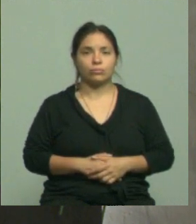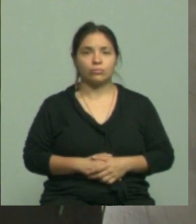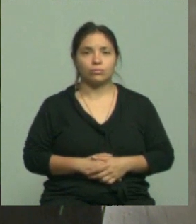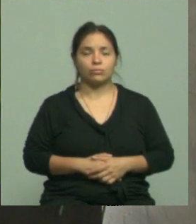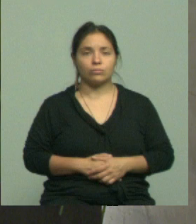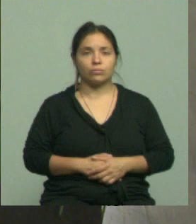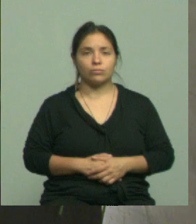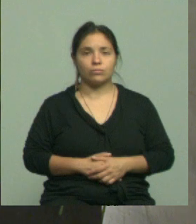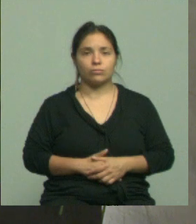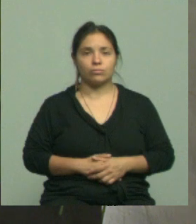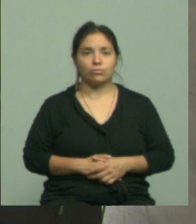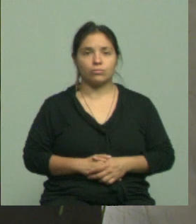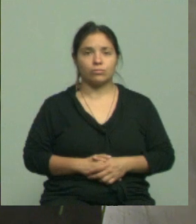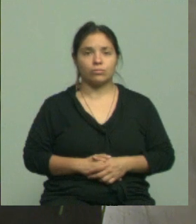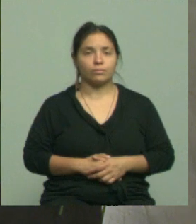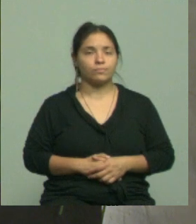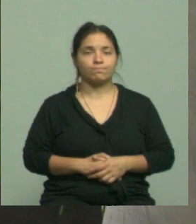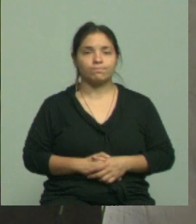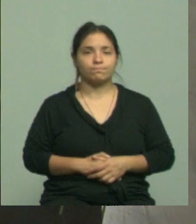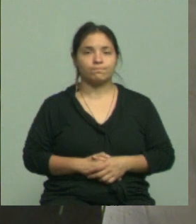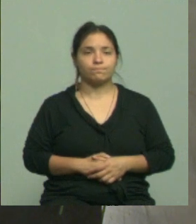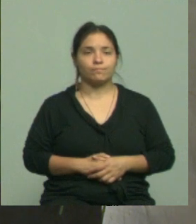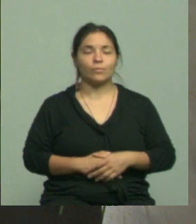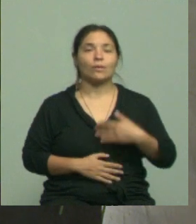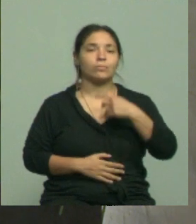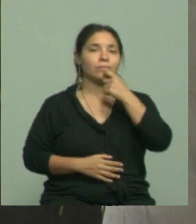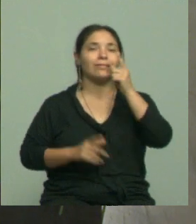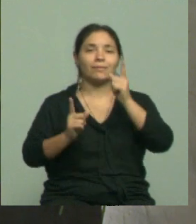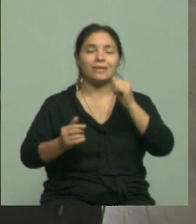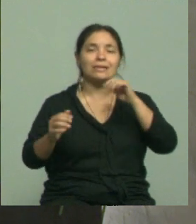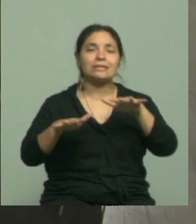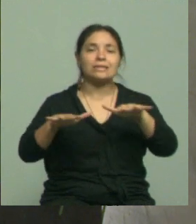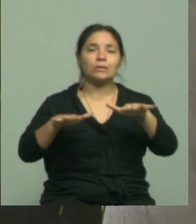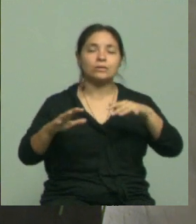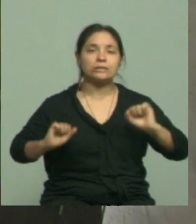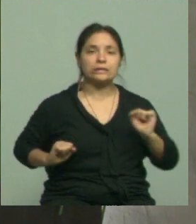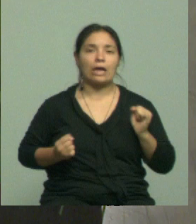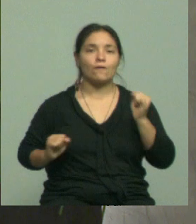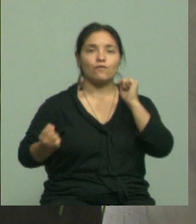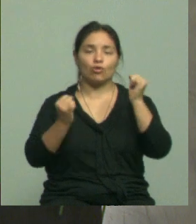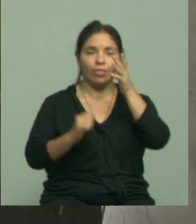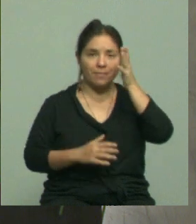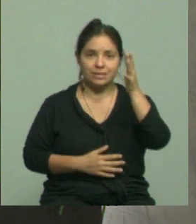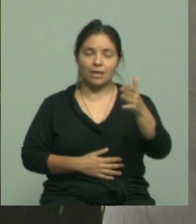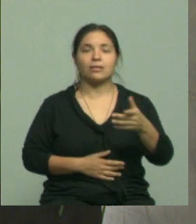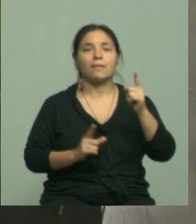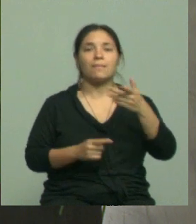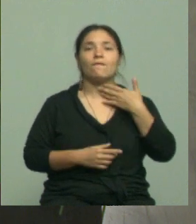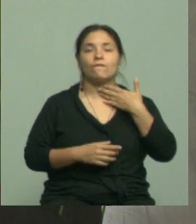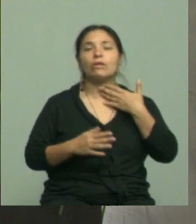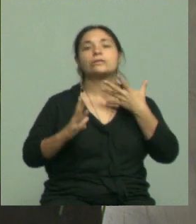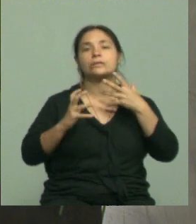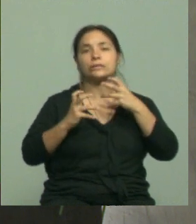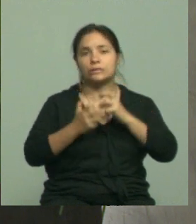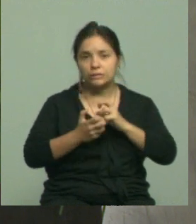la voz, nos está generando una situación a veces de estrés. Sí. Y la laringe se estresa y la voz se estresa.